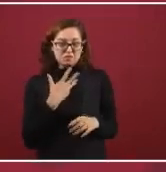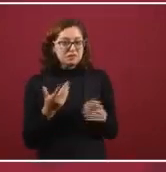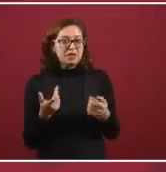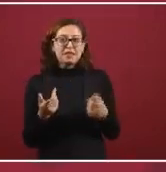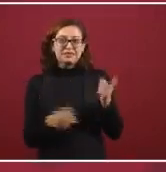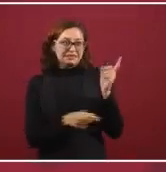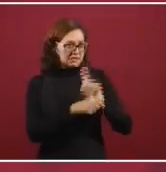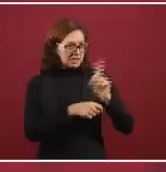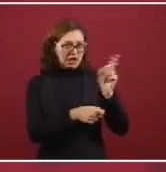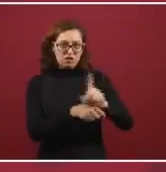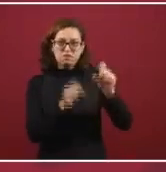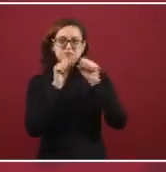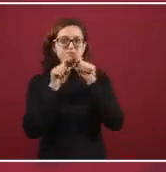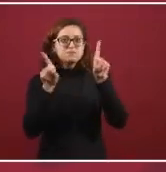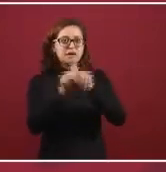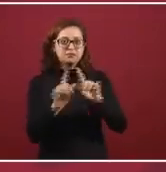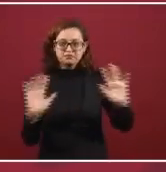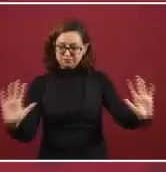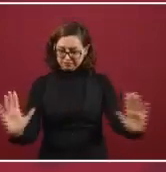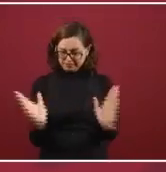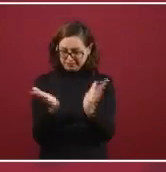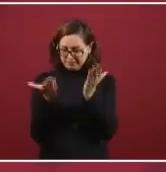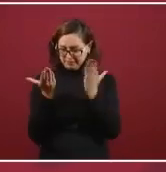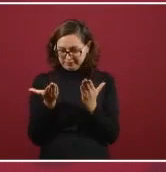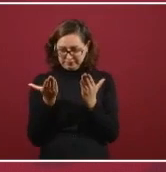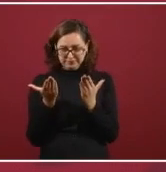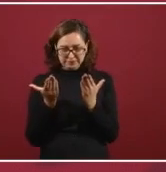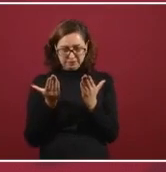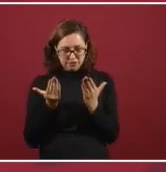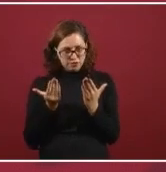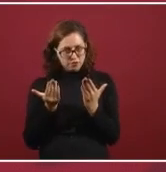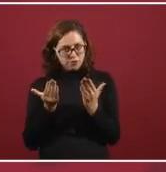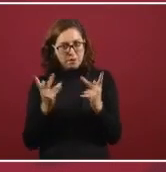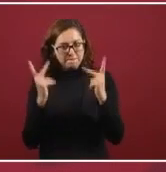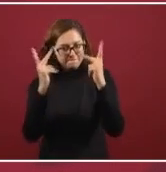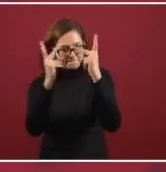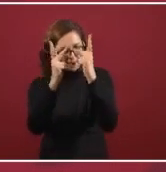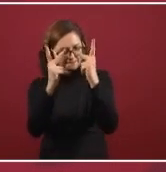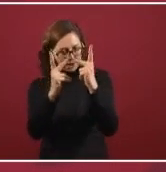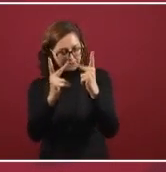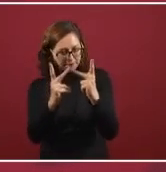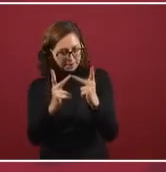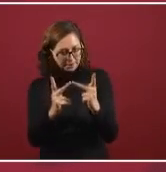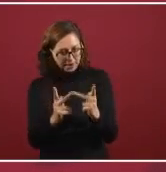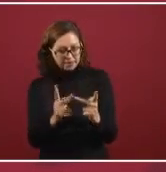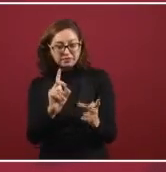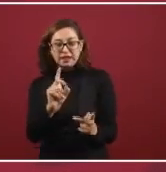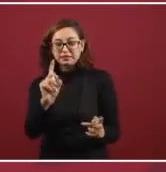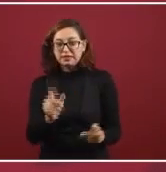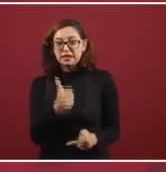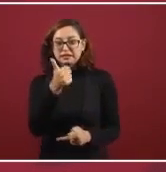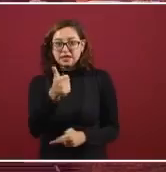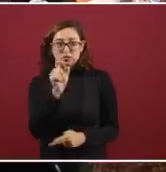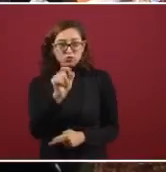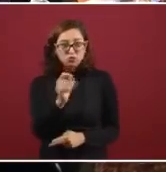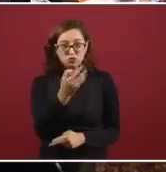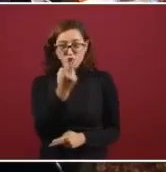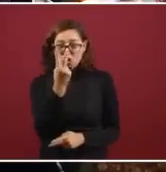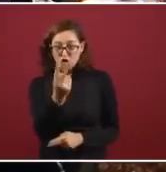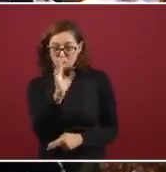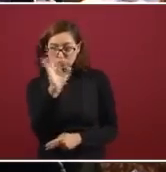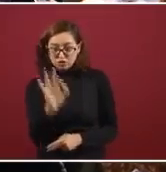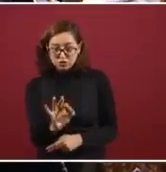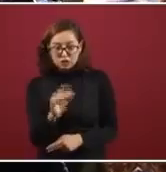días. Entonces, la cifra que te di, 36.2, no hay discusión, porque no nos estamos